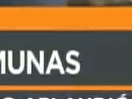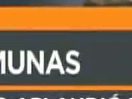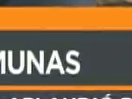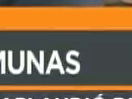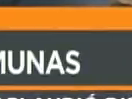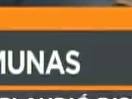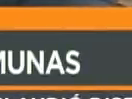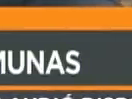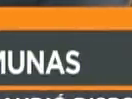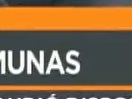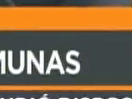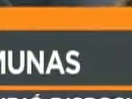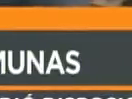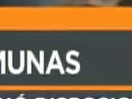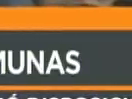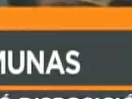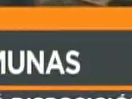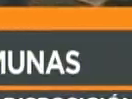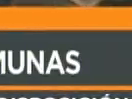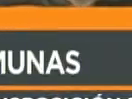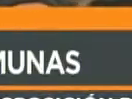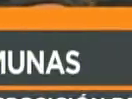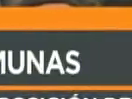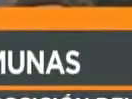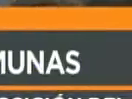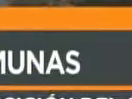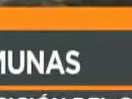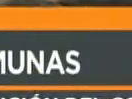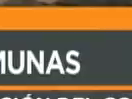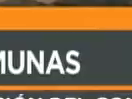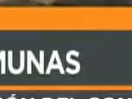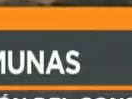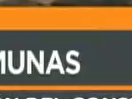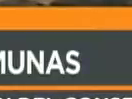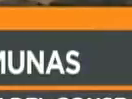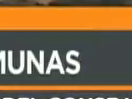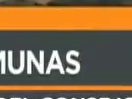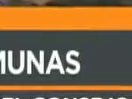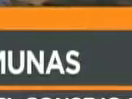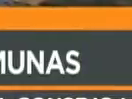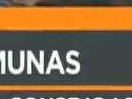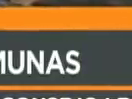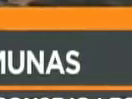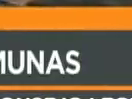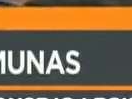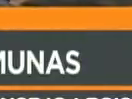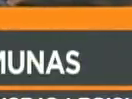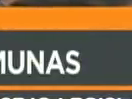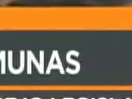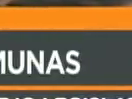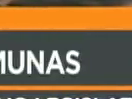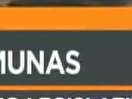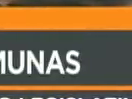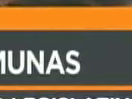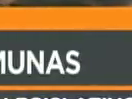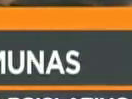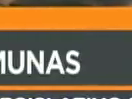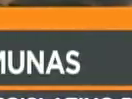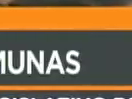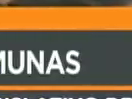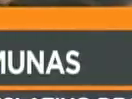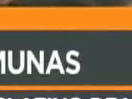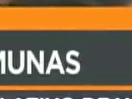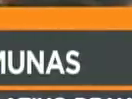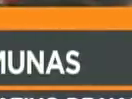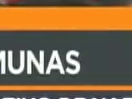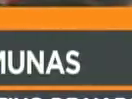la resolución. Y en la OEA hay dos maneras. Usted o vota a favor o vota en contra a través de dos modalidades.